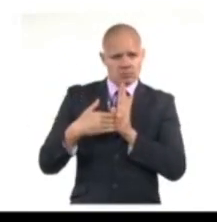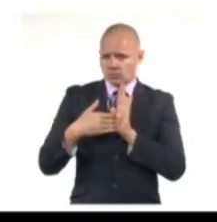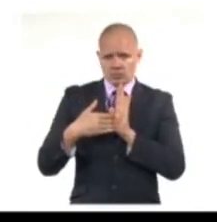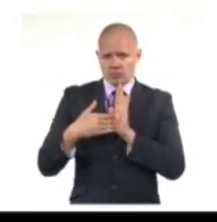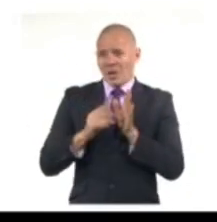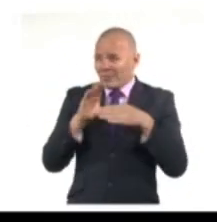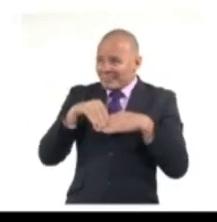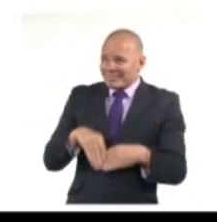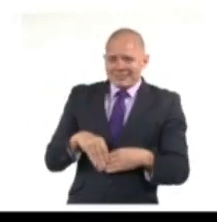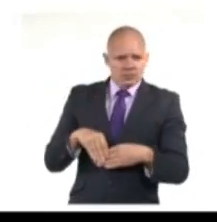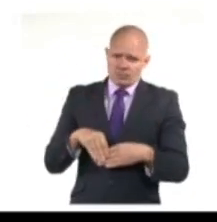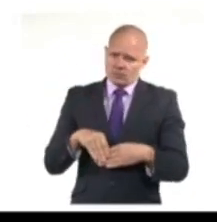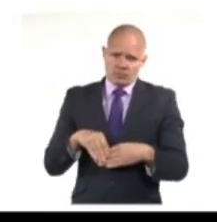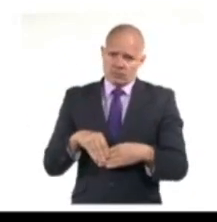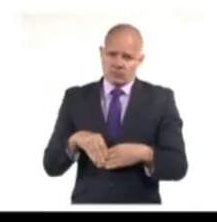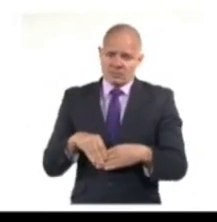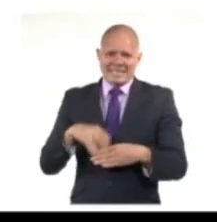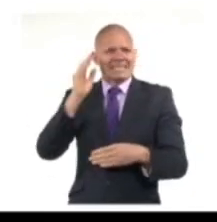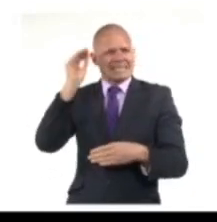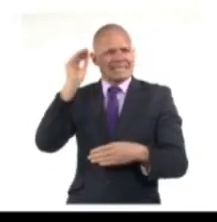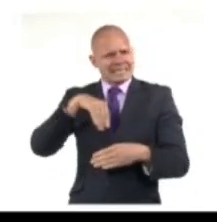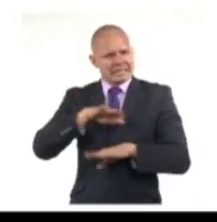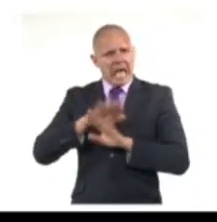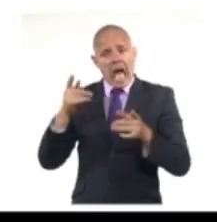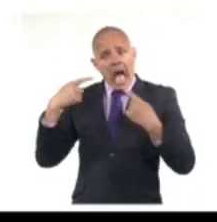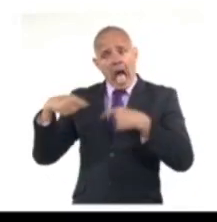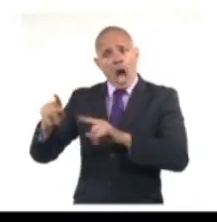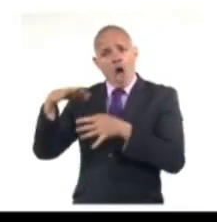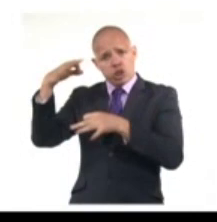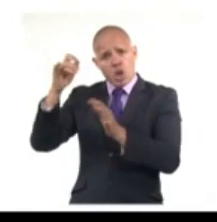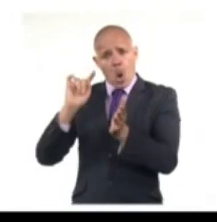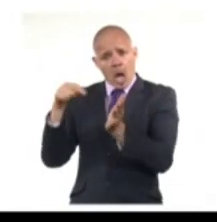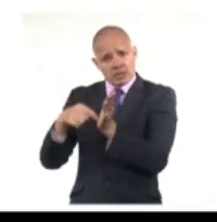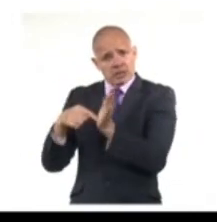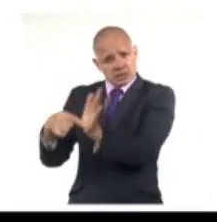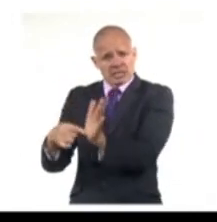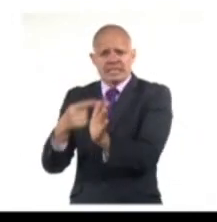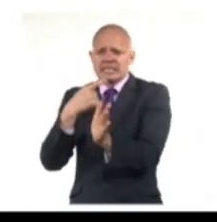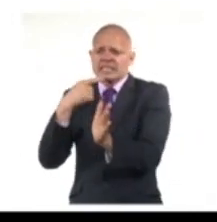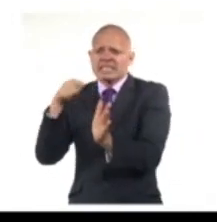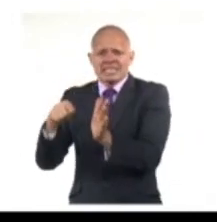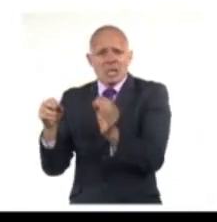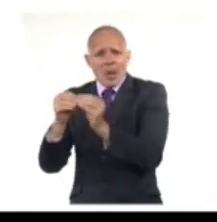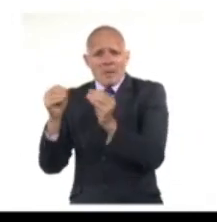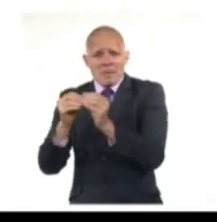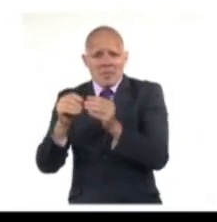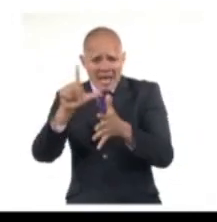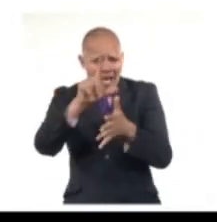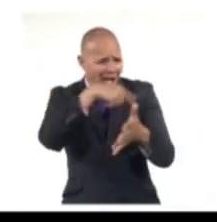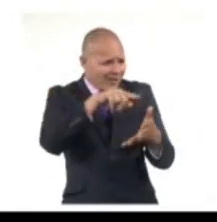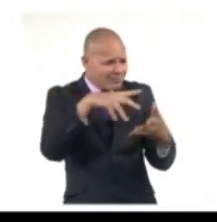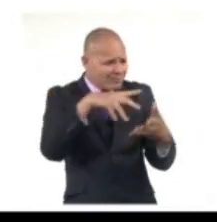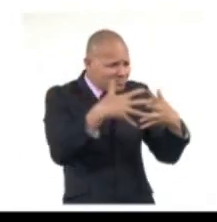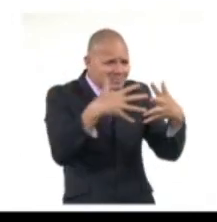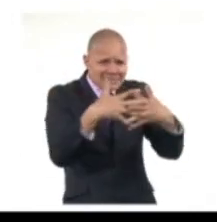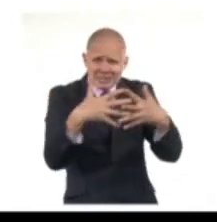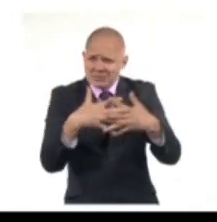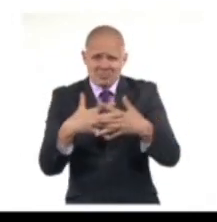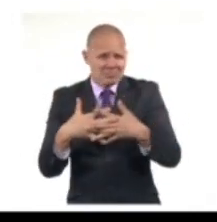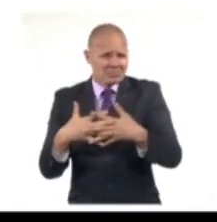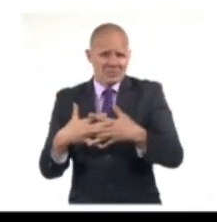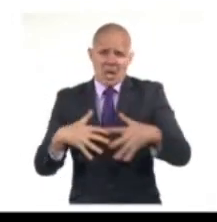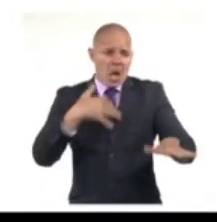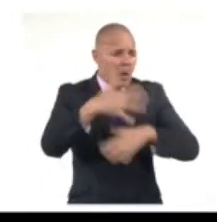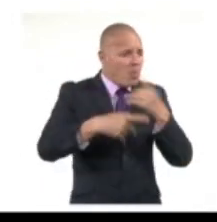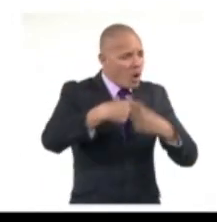Se sabe de antemano que los documentos que se pretende adoptar en Los Ángeles están divorciados ante los verdaderos problemas de la región y